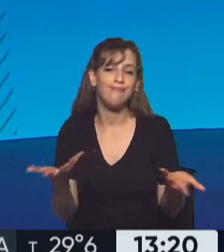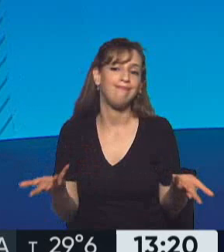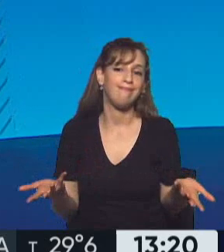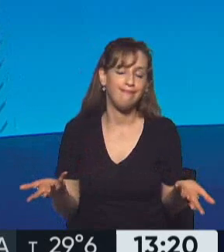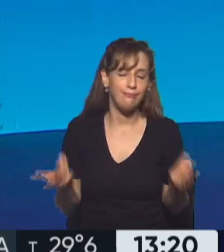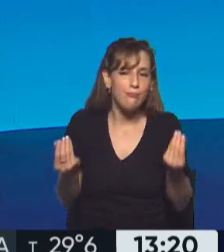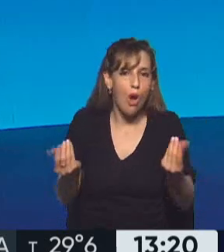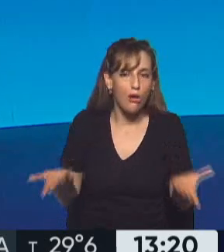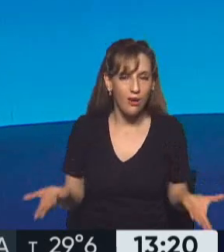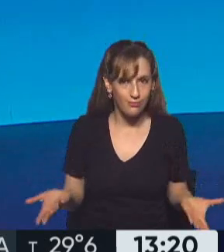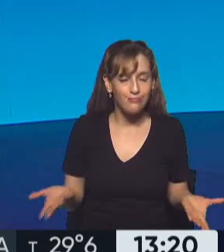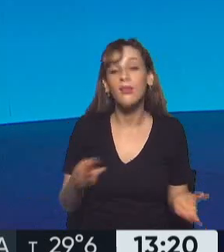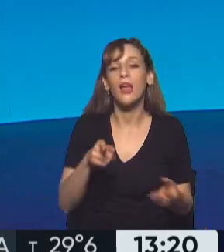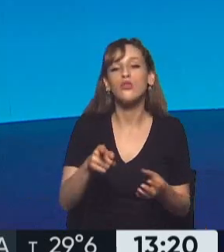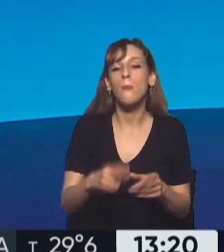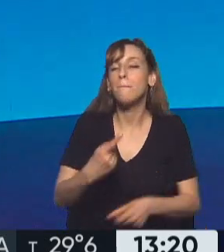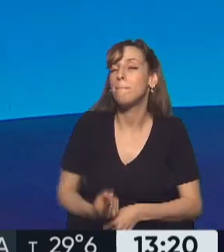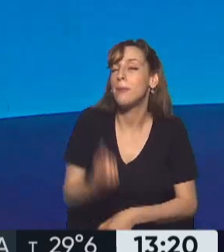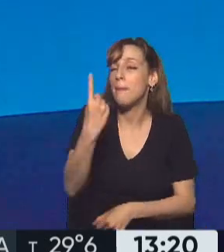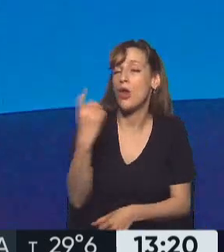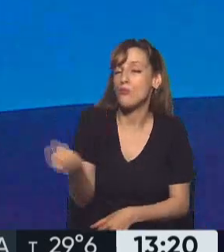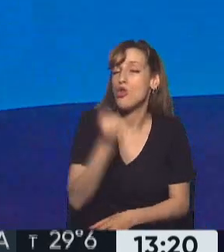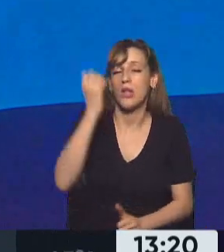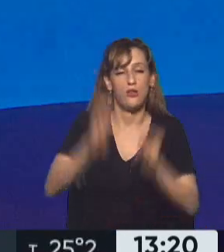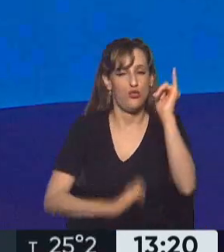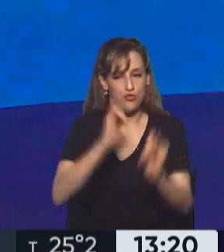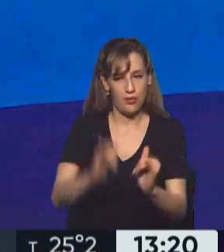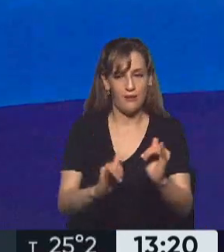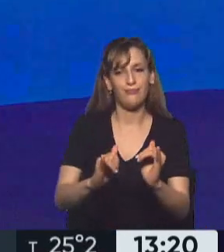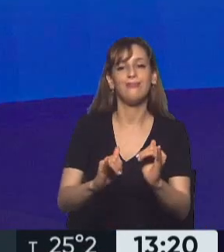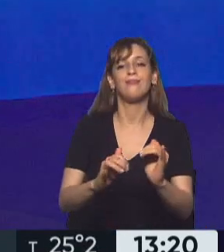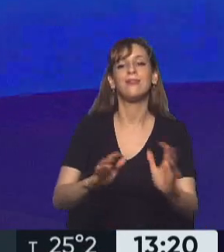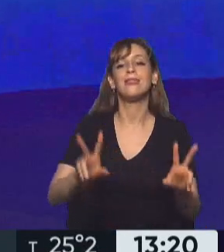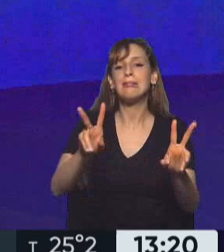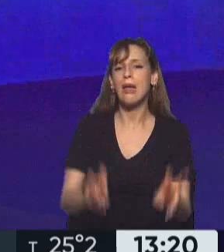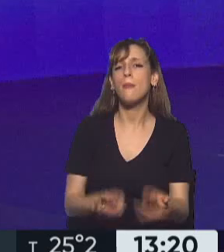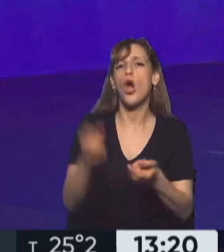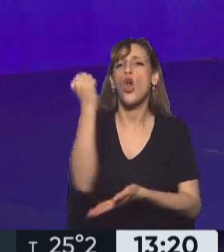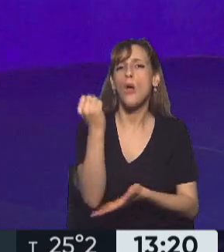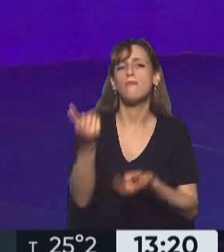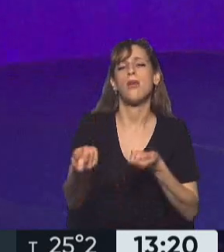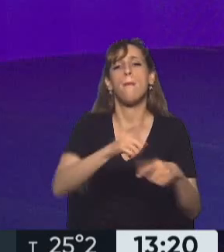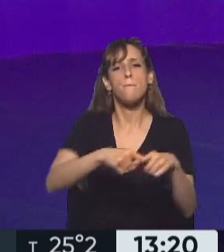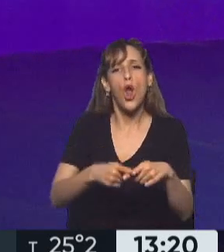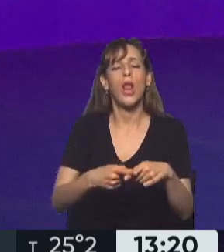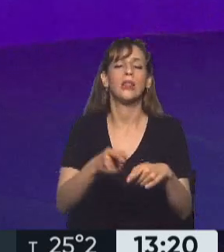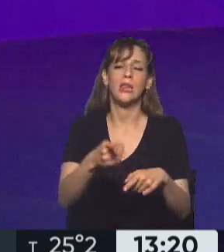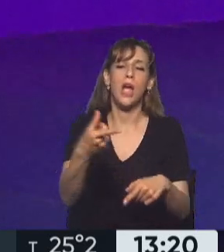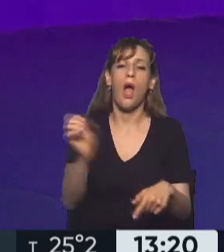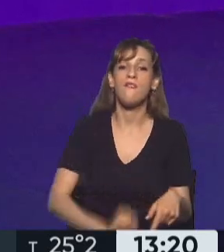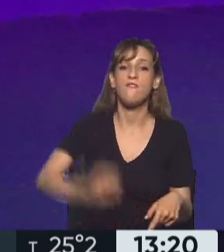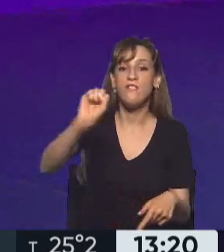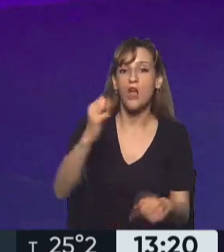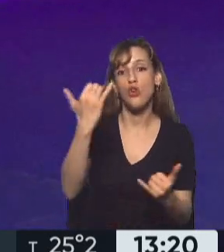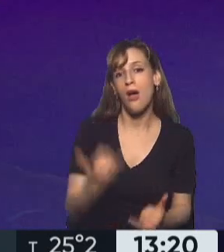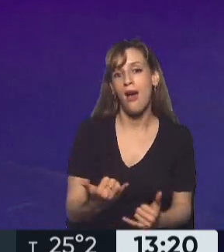no. Esta es una de las primeras cosas que hay que empezar a decir. Dijimos del Centro de Economía Política Argentina que en estos casos había una inflación, en el